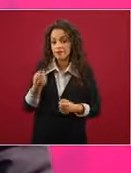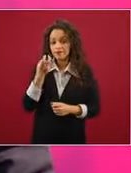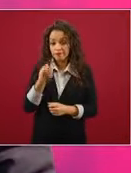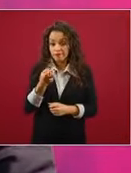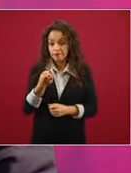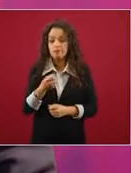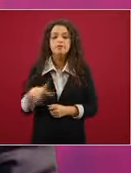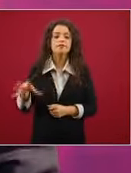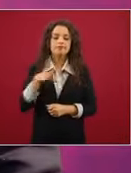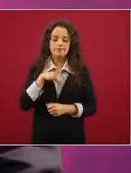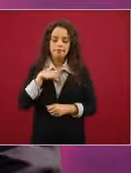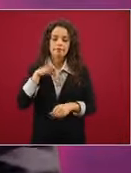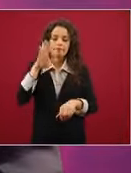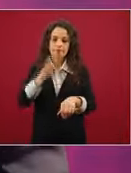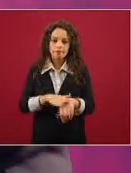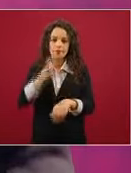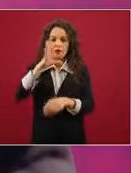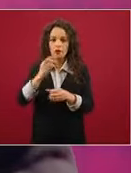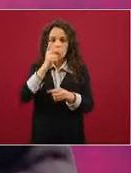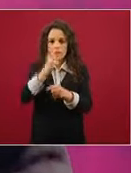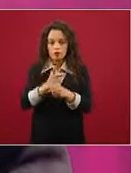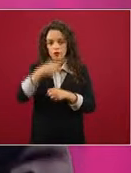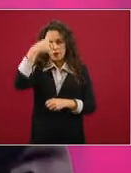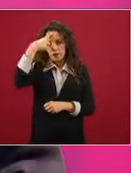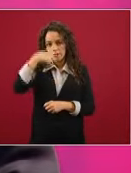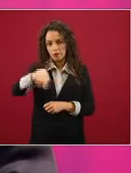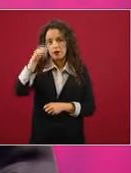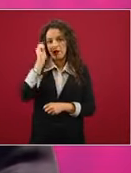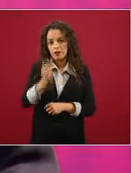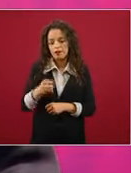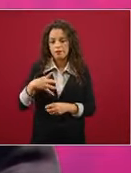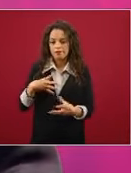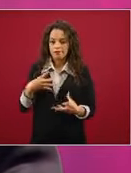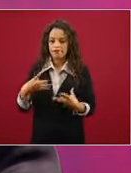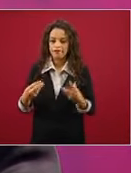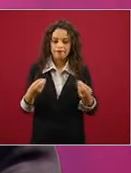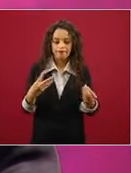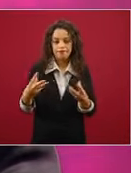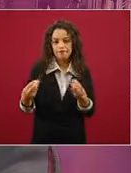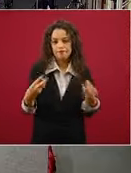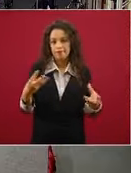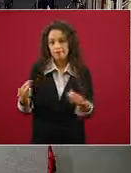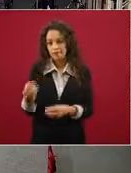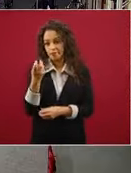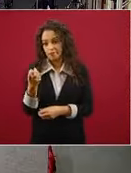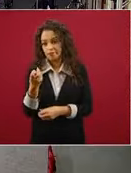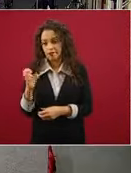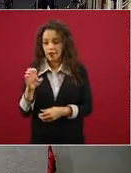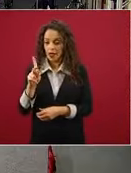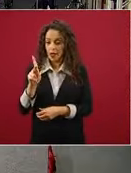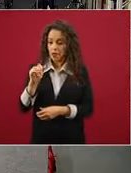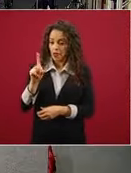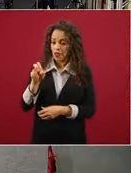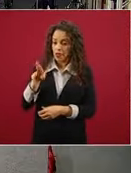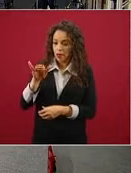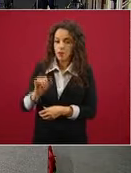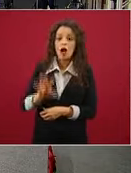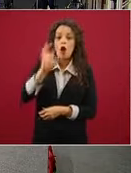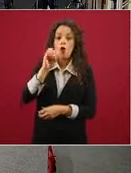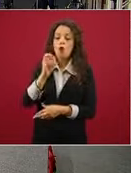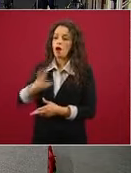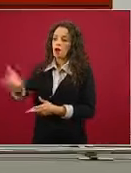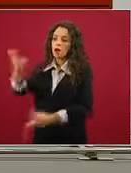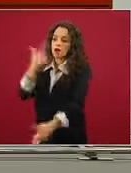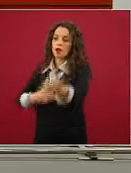tanto probabilidad como magnitud de la propia epidemia o los rebrotes o la